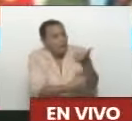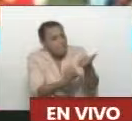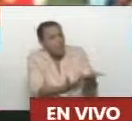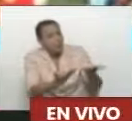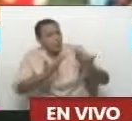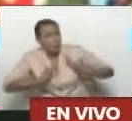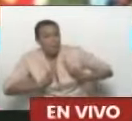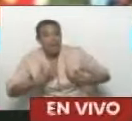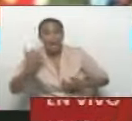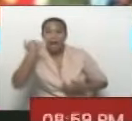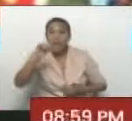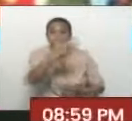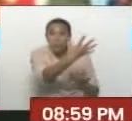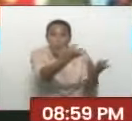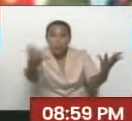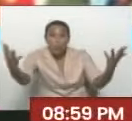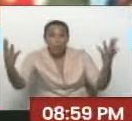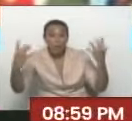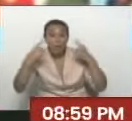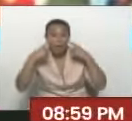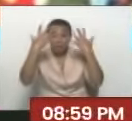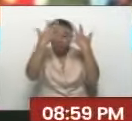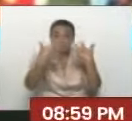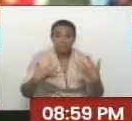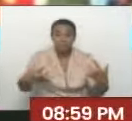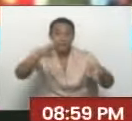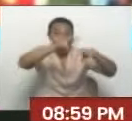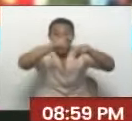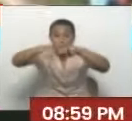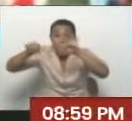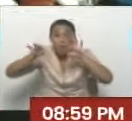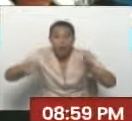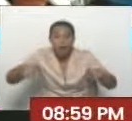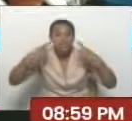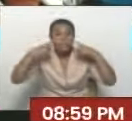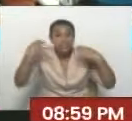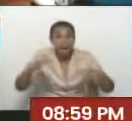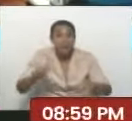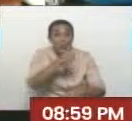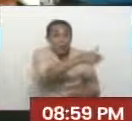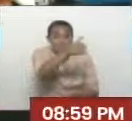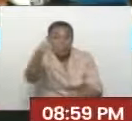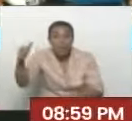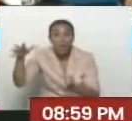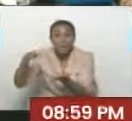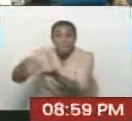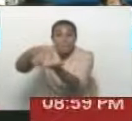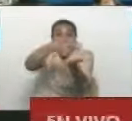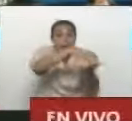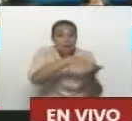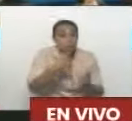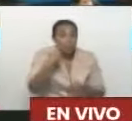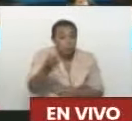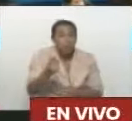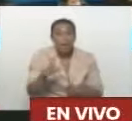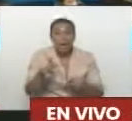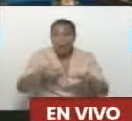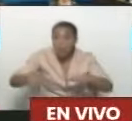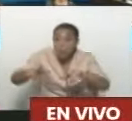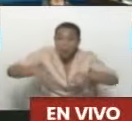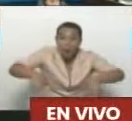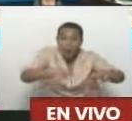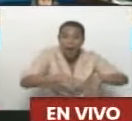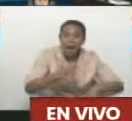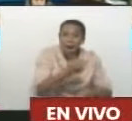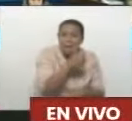Aquí tenemos todos los potenciales artísticos, aquí tenemos todos los potenciales, pero además en cada uno de los espacios, como usted dice, presidente,